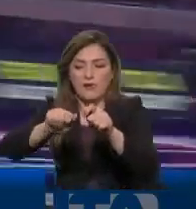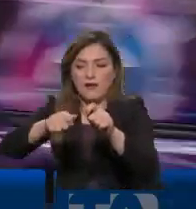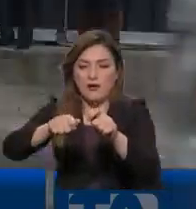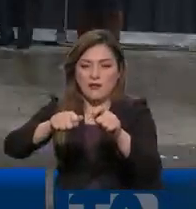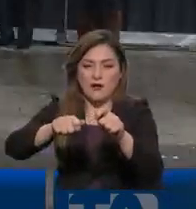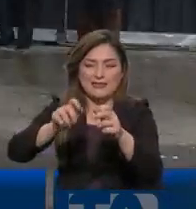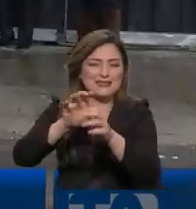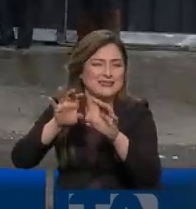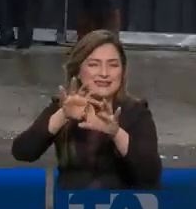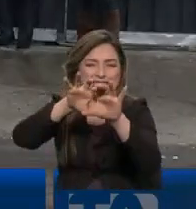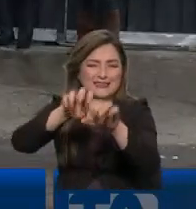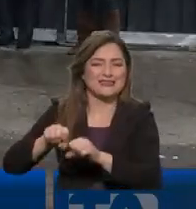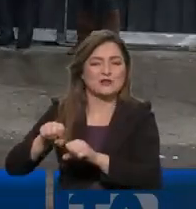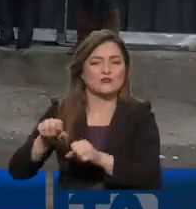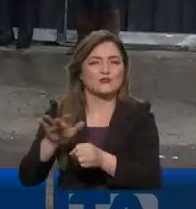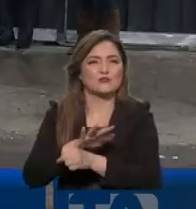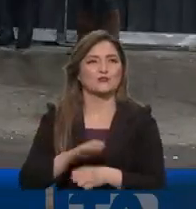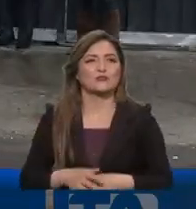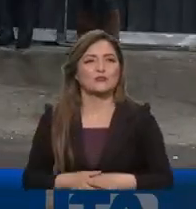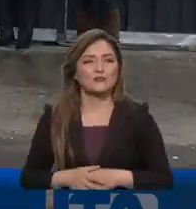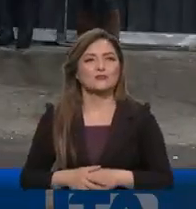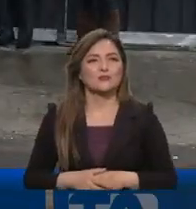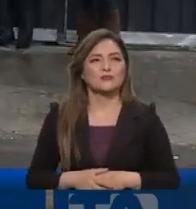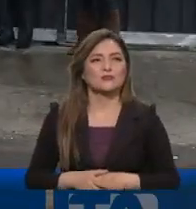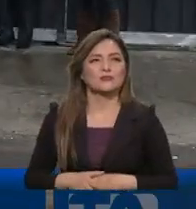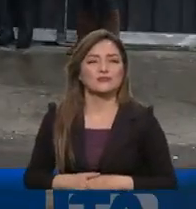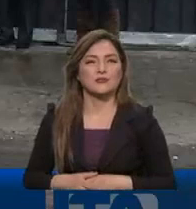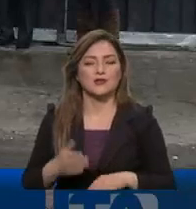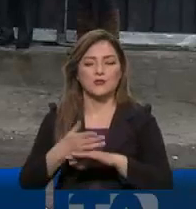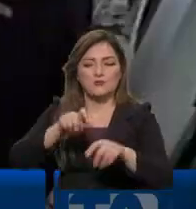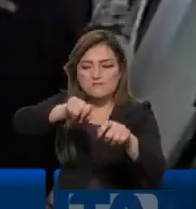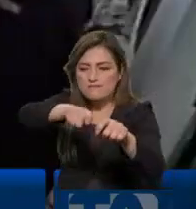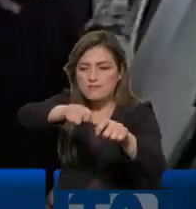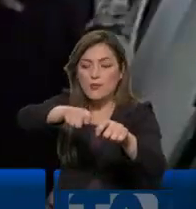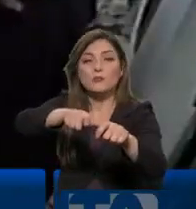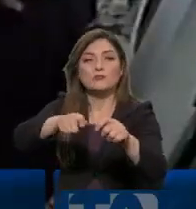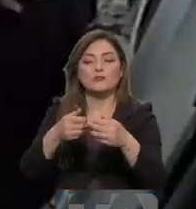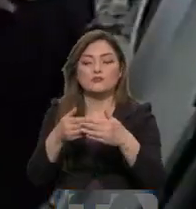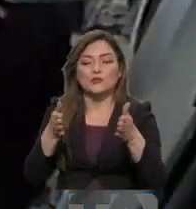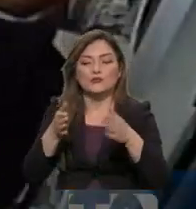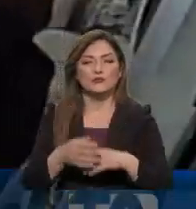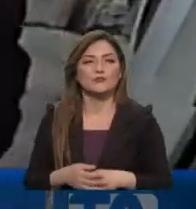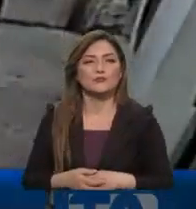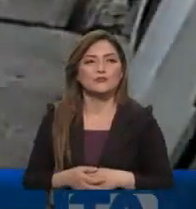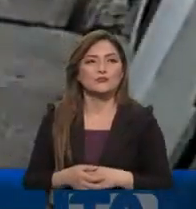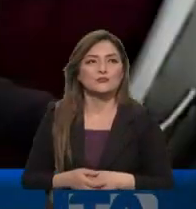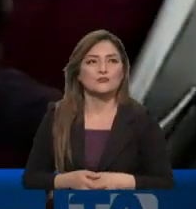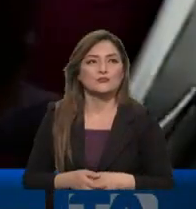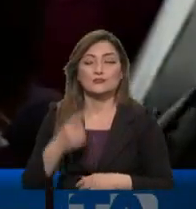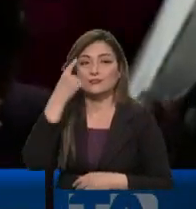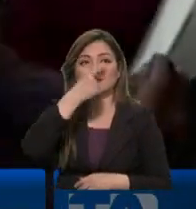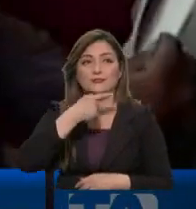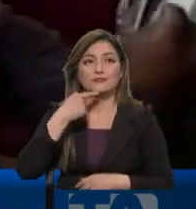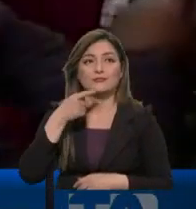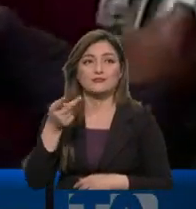de la puerta, para de esta manera ya solo meter un desarmador y abrir ya el portero. En las imágenes también se logra identificar los